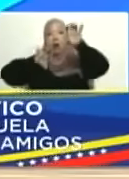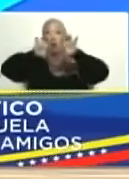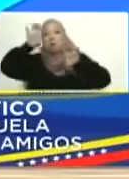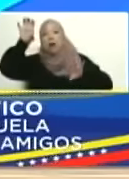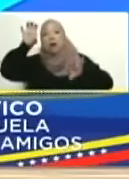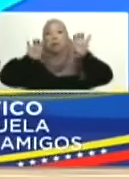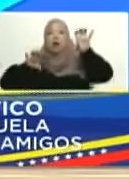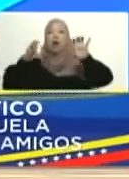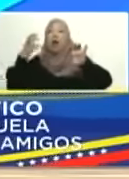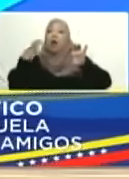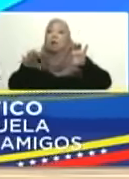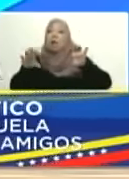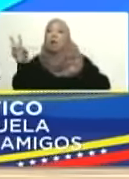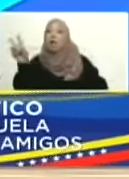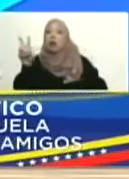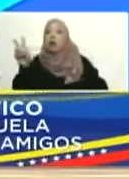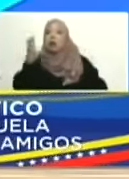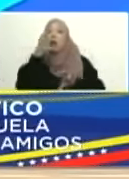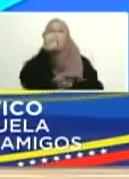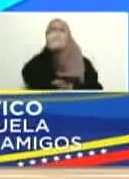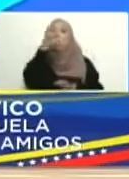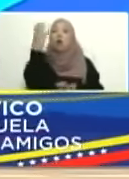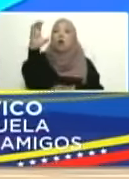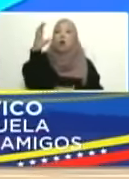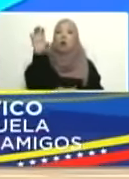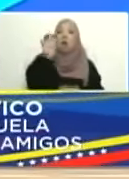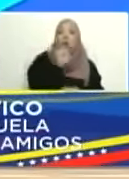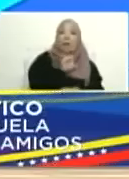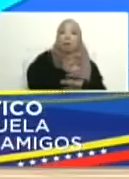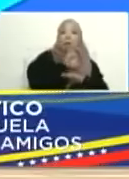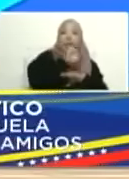ante el mundo como habíamos nacido, como una potencia,